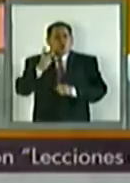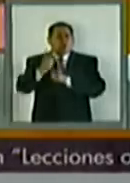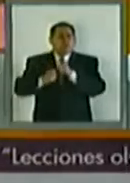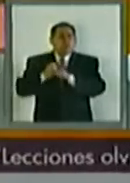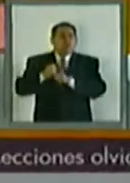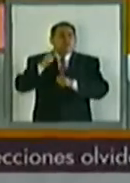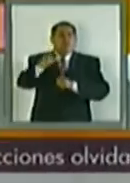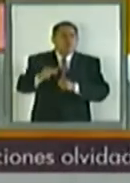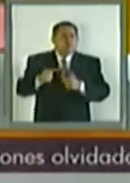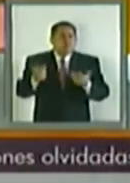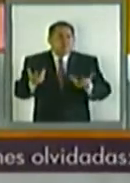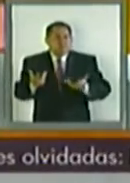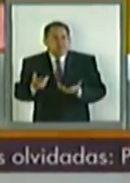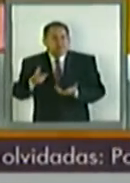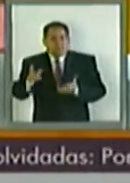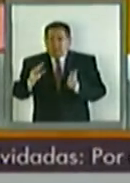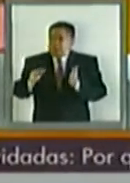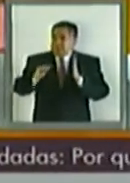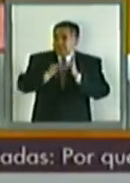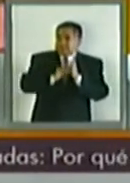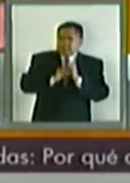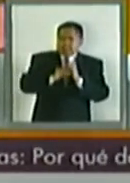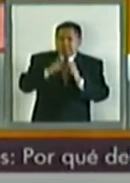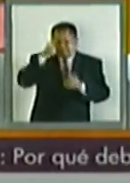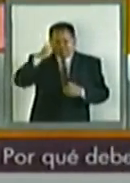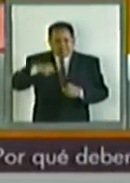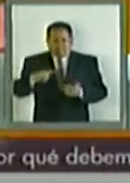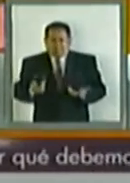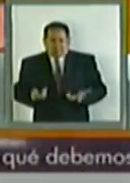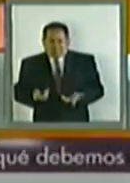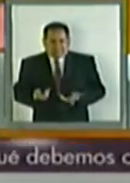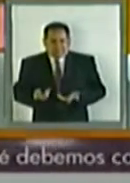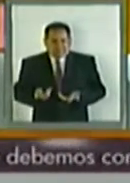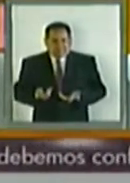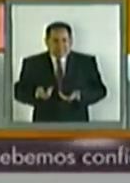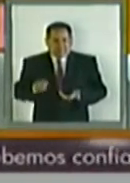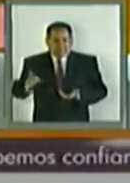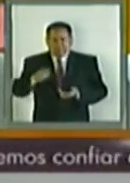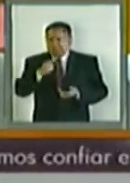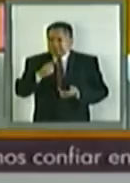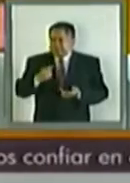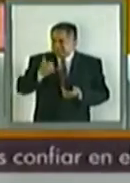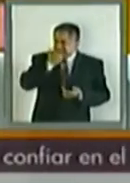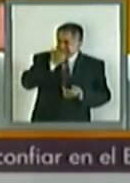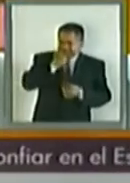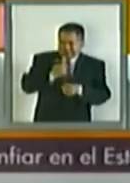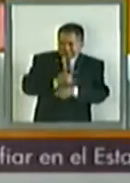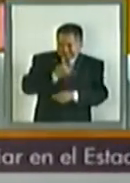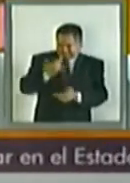dos años después de su implementación, para mí, por lo menos, es excepcional.